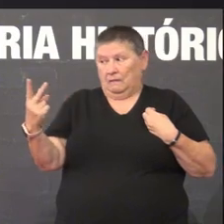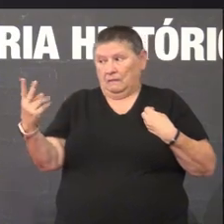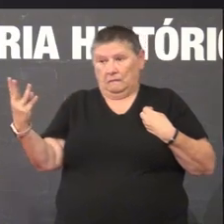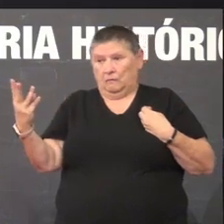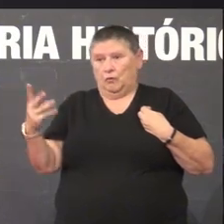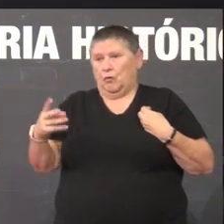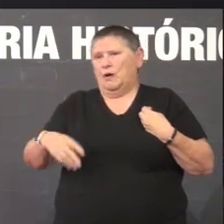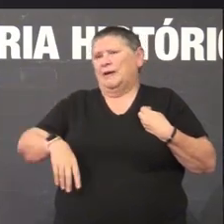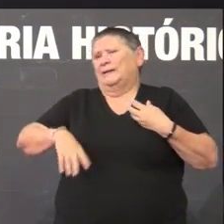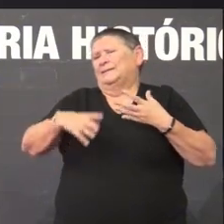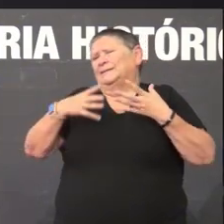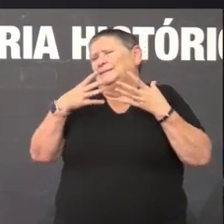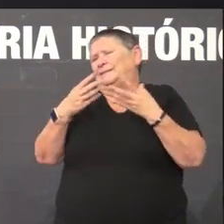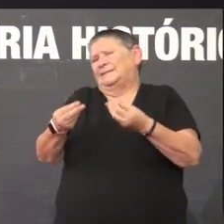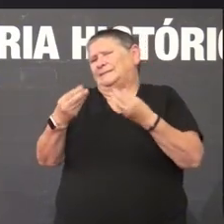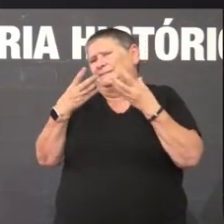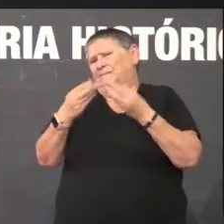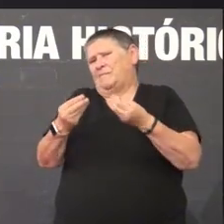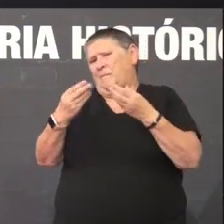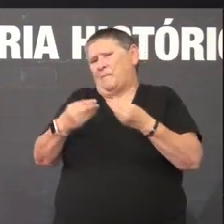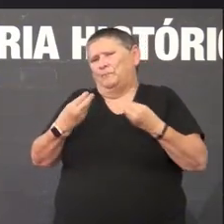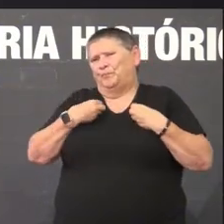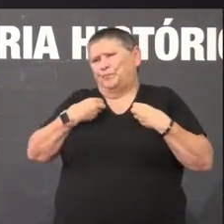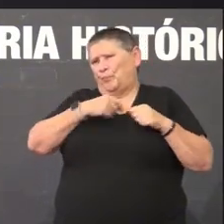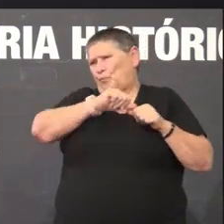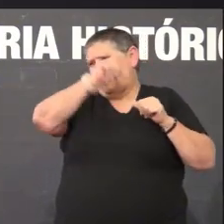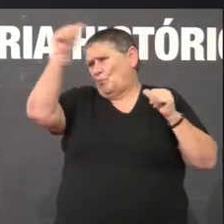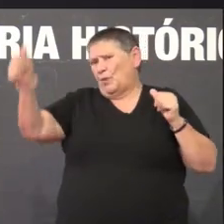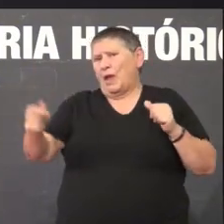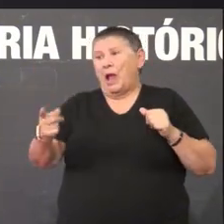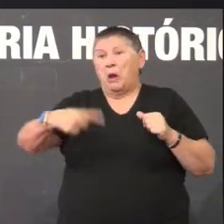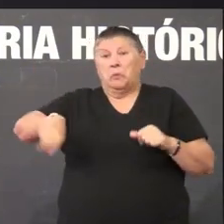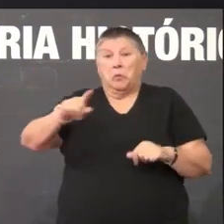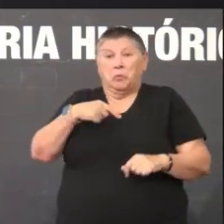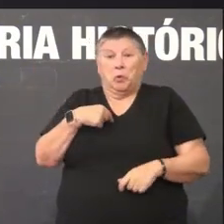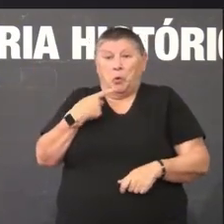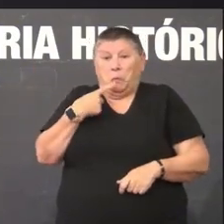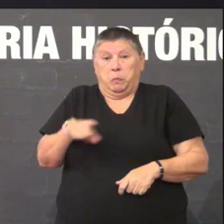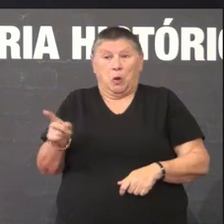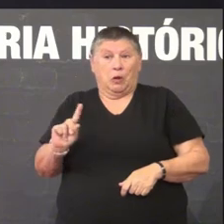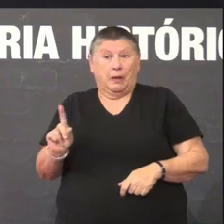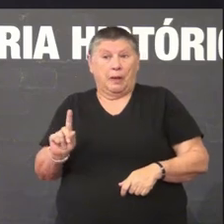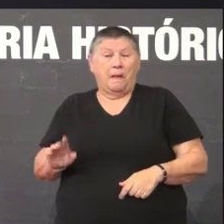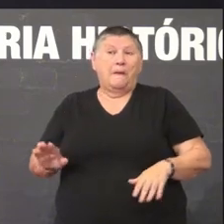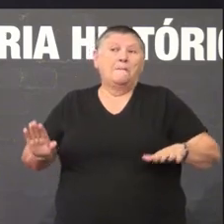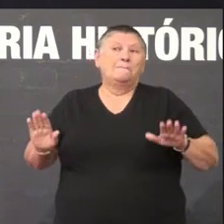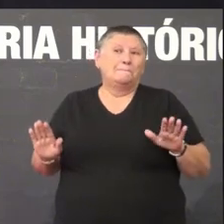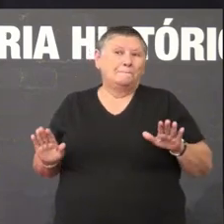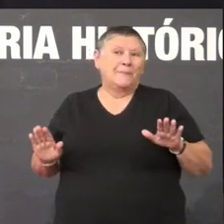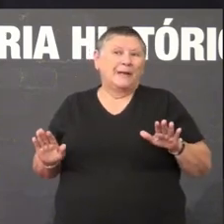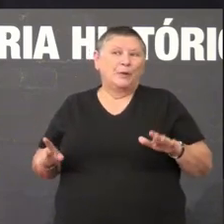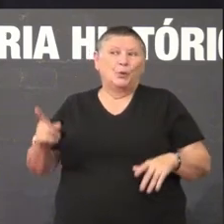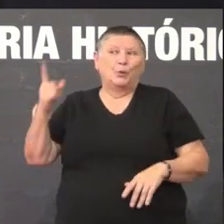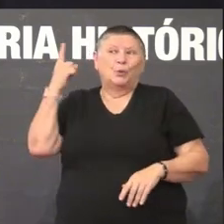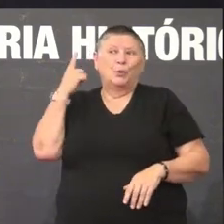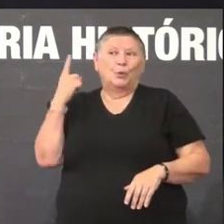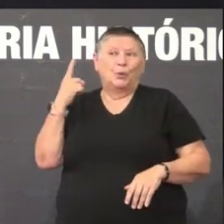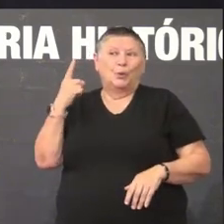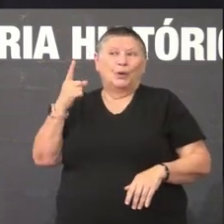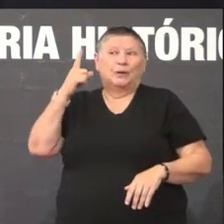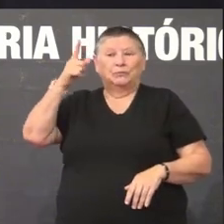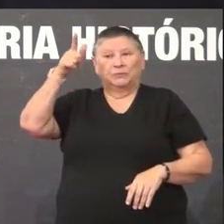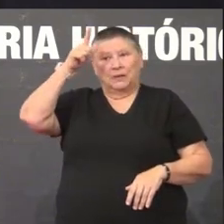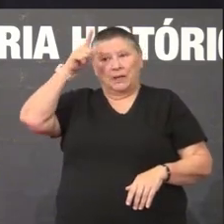cuatro. Digo, las que ha querido, porque es su vida. Si es que no nos importa absolutamente nada. Pero si tiene una, resulta que es con una alemana que